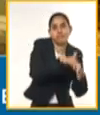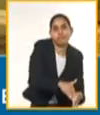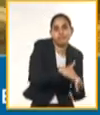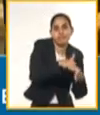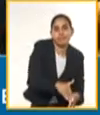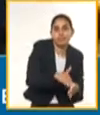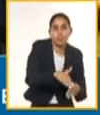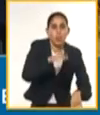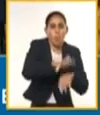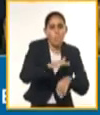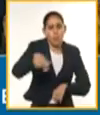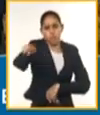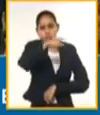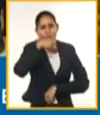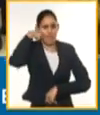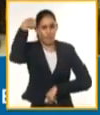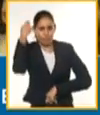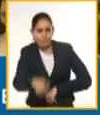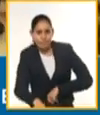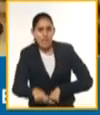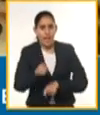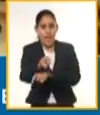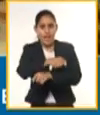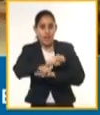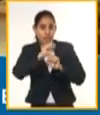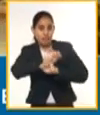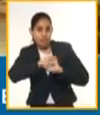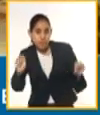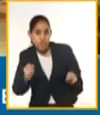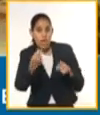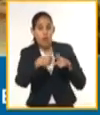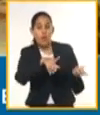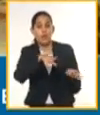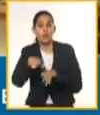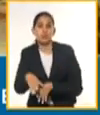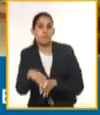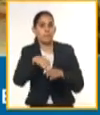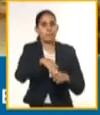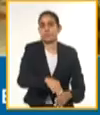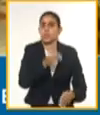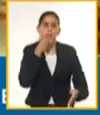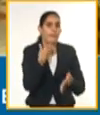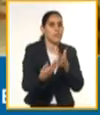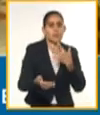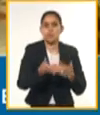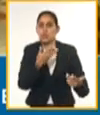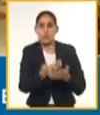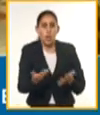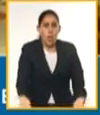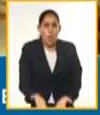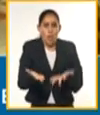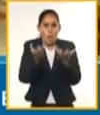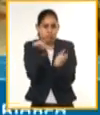había culpado de la guerra a Ucrania, pero lejos de contenerse, lejos de rebajarse esa tensión, ha explotado.